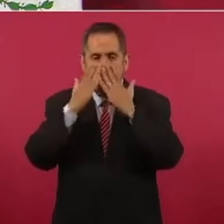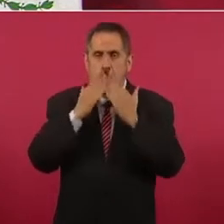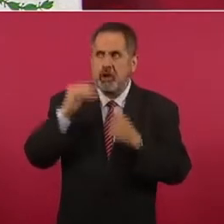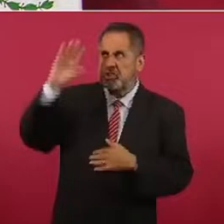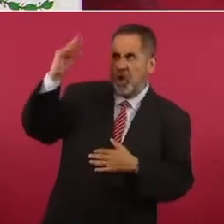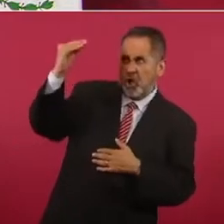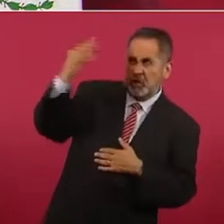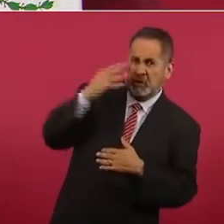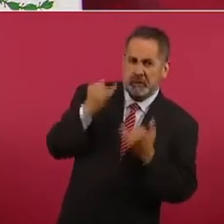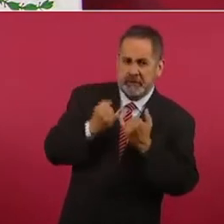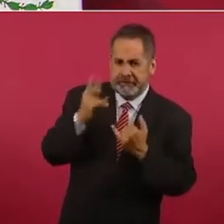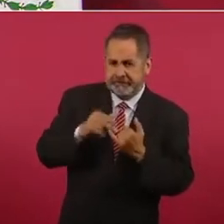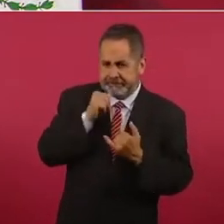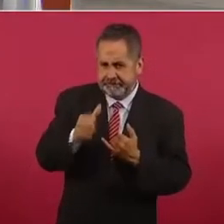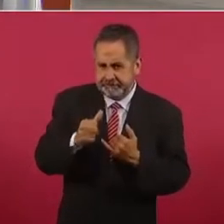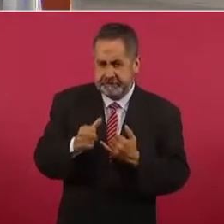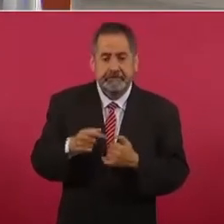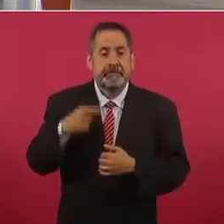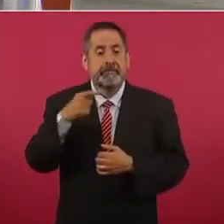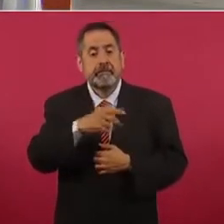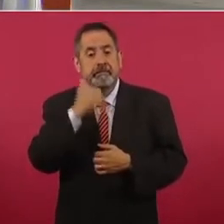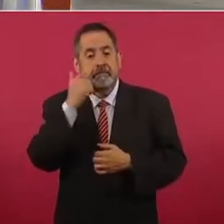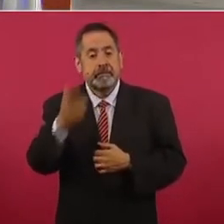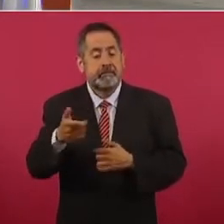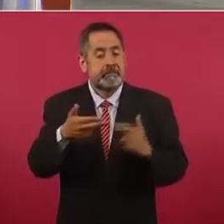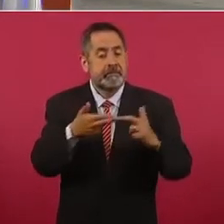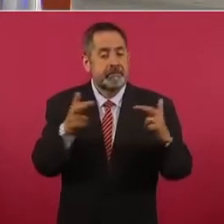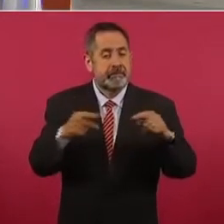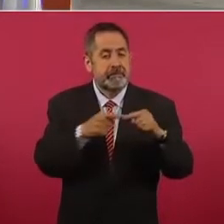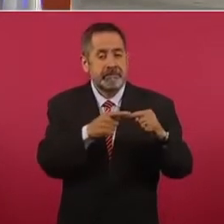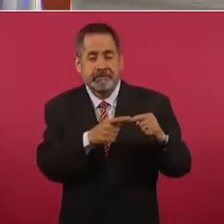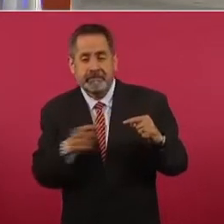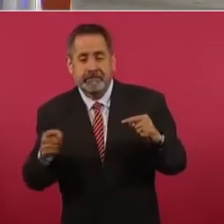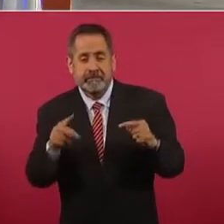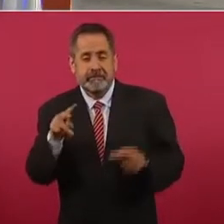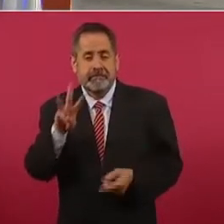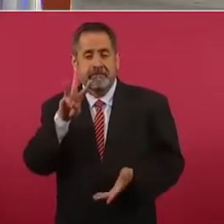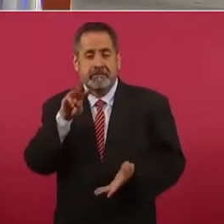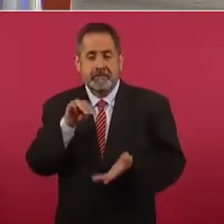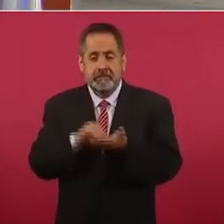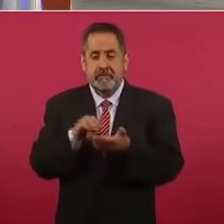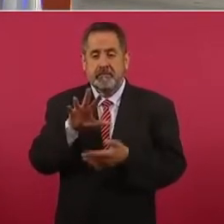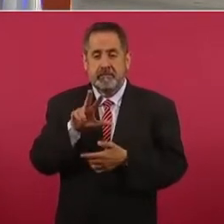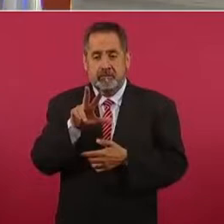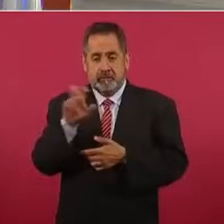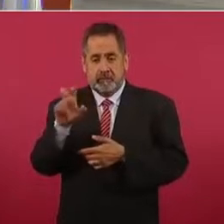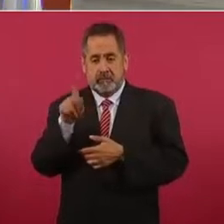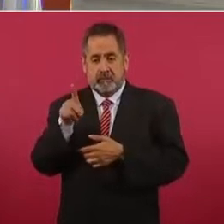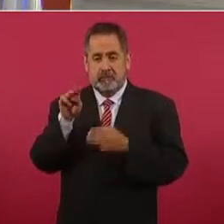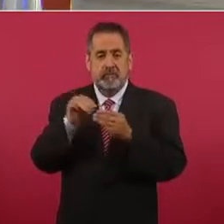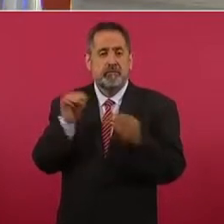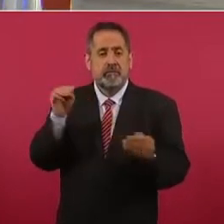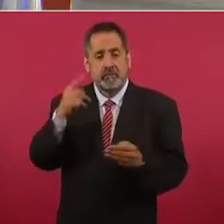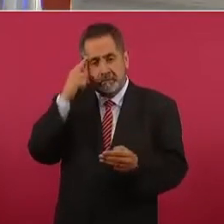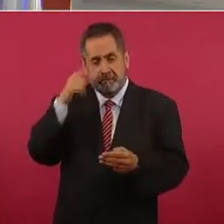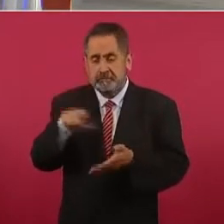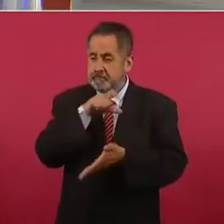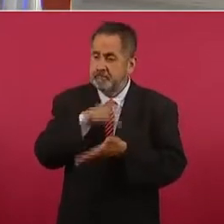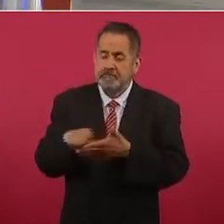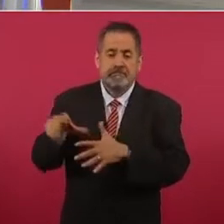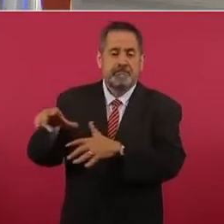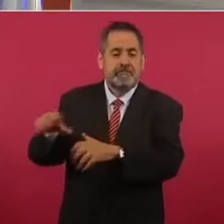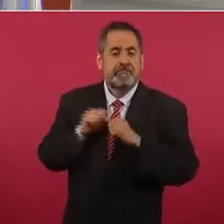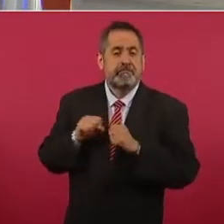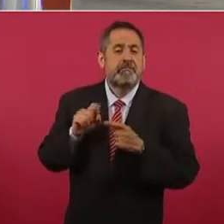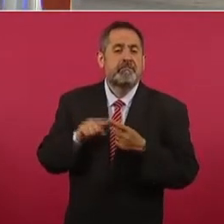radiación, tiene planeado hacer un cable de 3.800 kilómetros para comprar